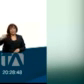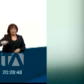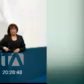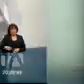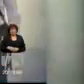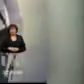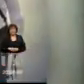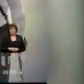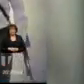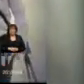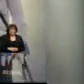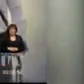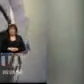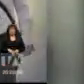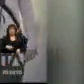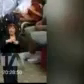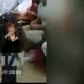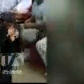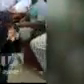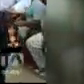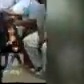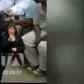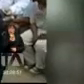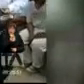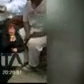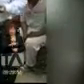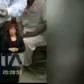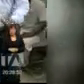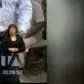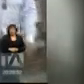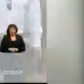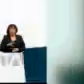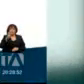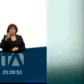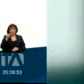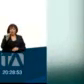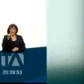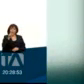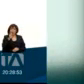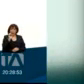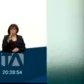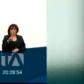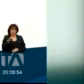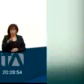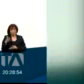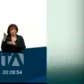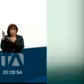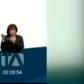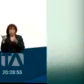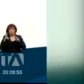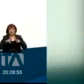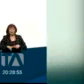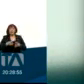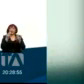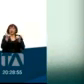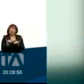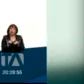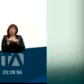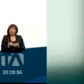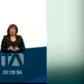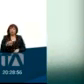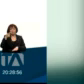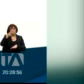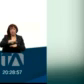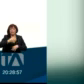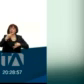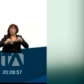peculado. El exsecretario del Agua y exministro de Obras Públicas, Walter Solís, tampoco enfrenta los procesos judiciales que avanzan en su contra en